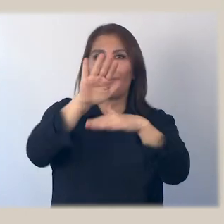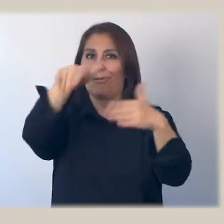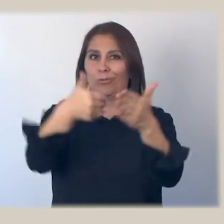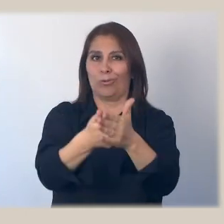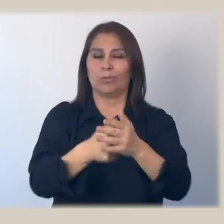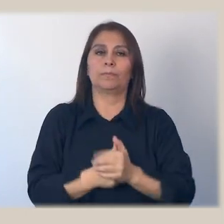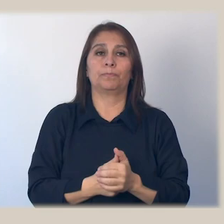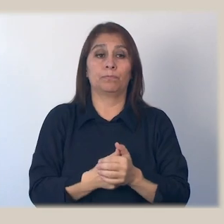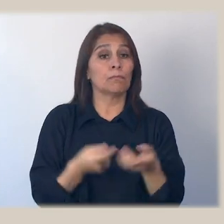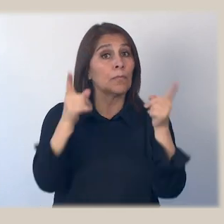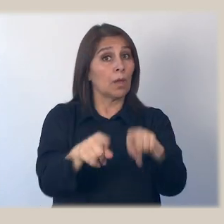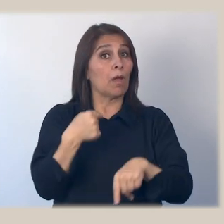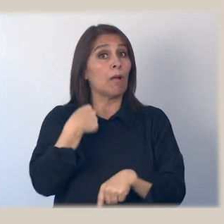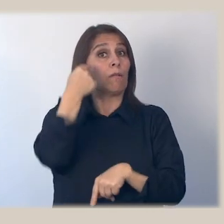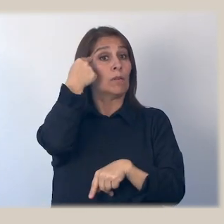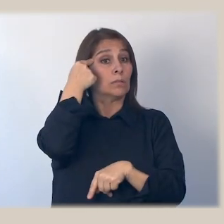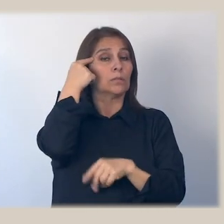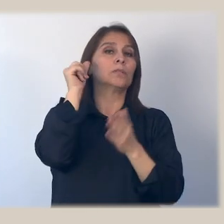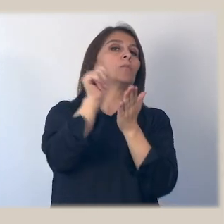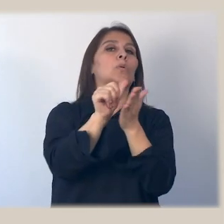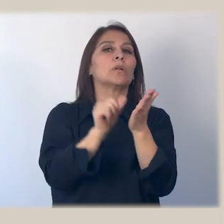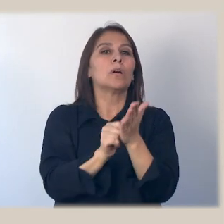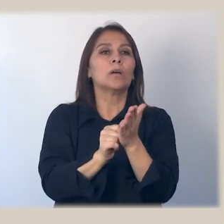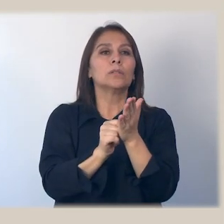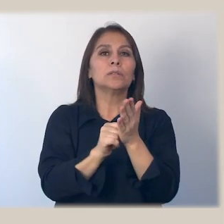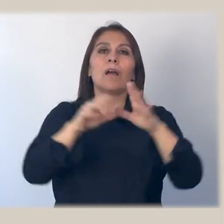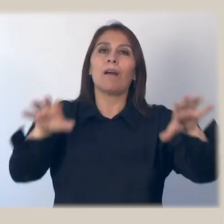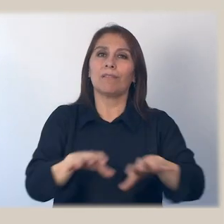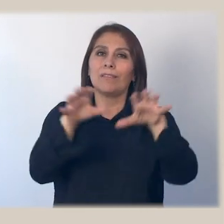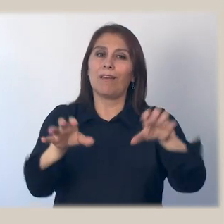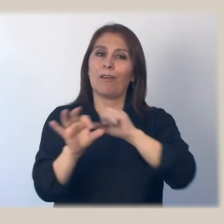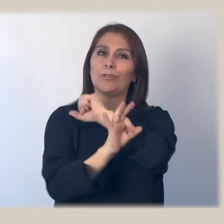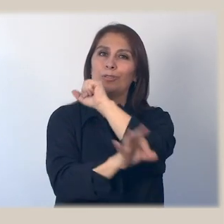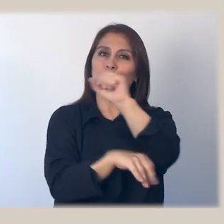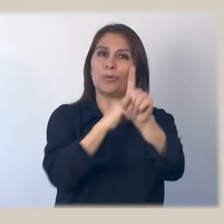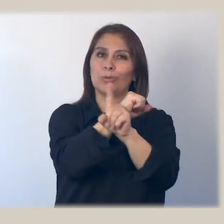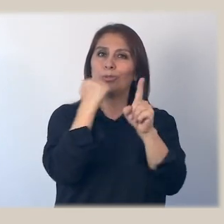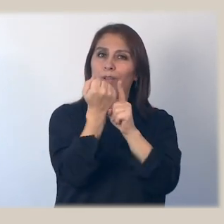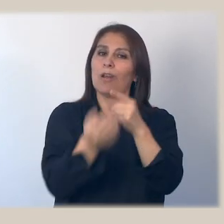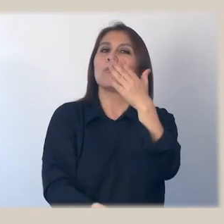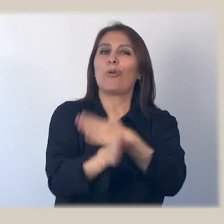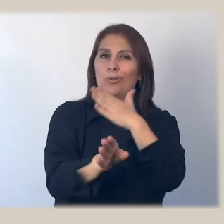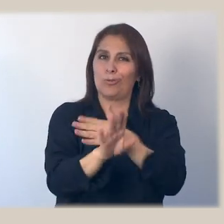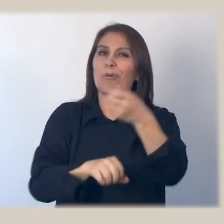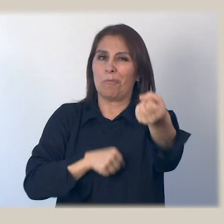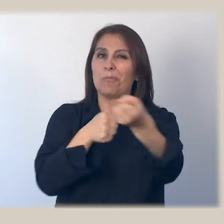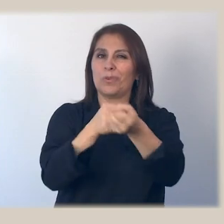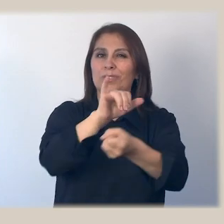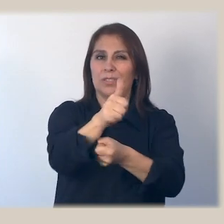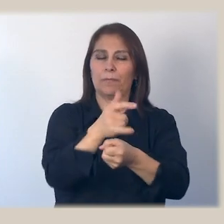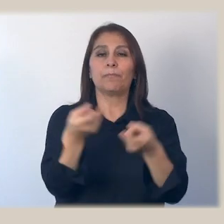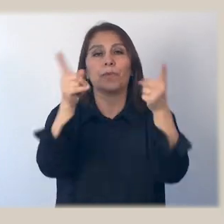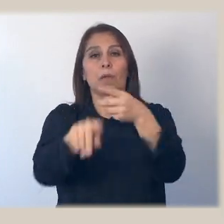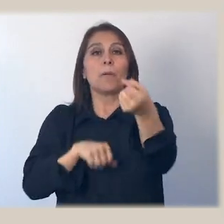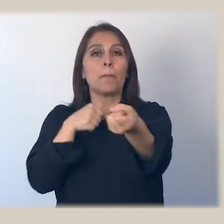virtuales. Asimismo, se proyecta mantener los programas y actividades tanto de apoyo psicosocial a la comunidad